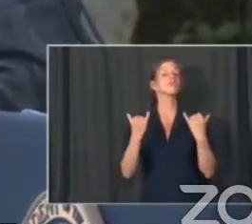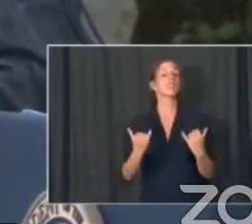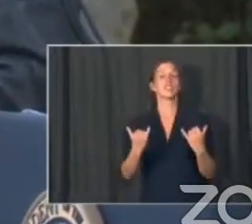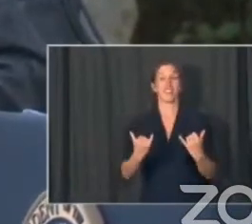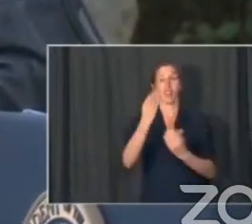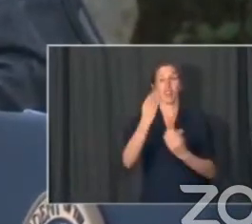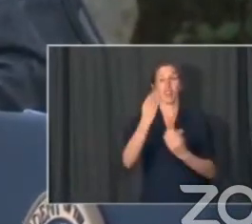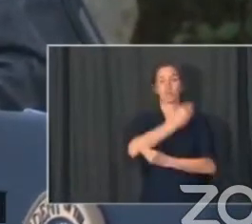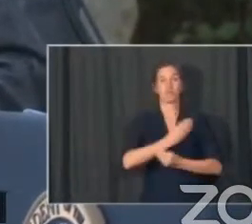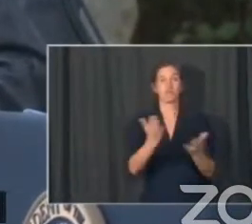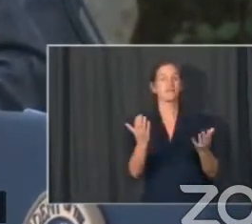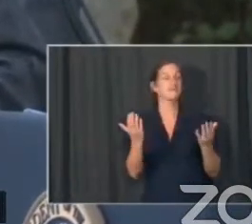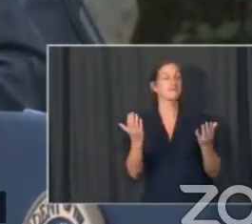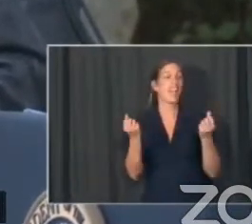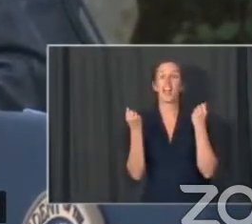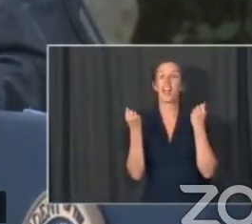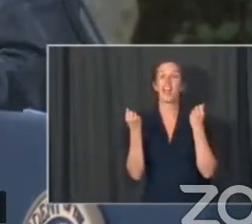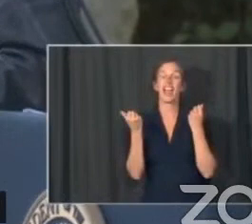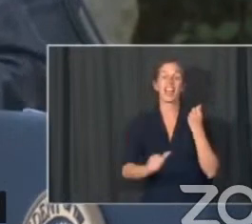AstraZeneca